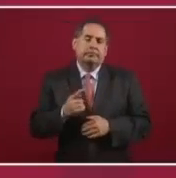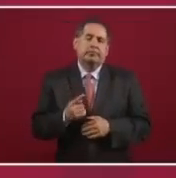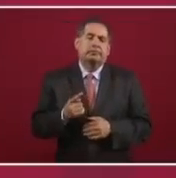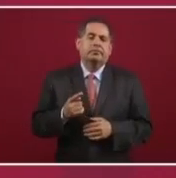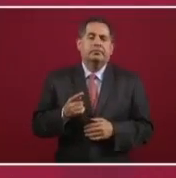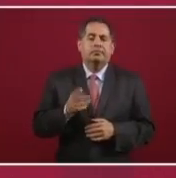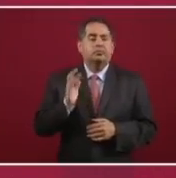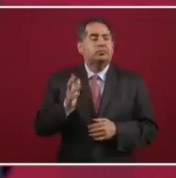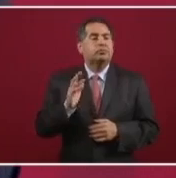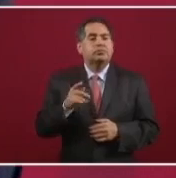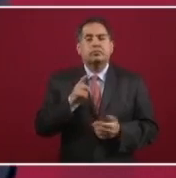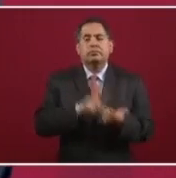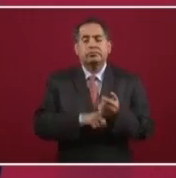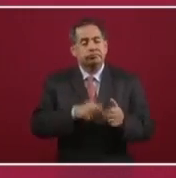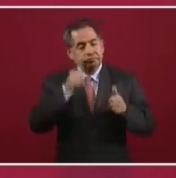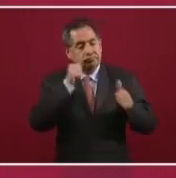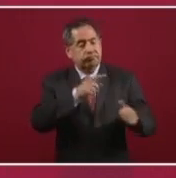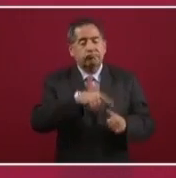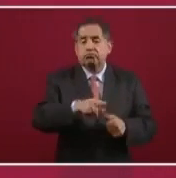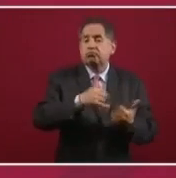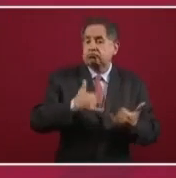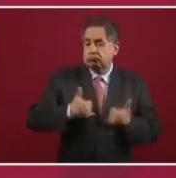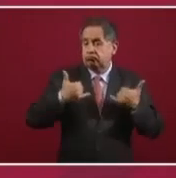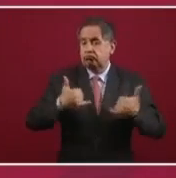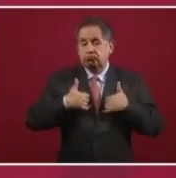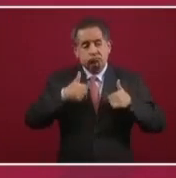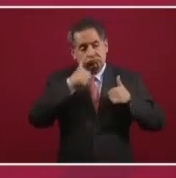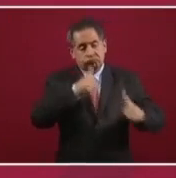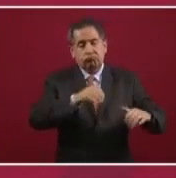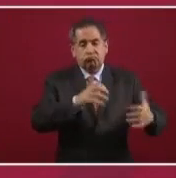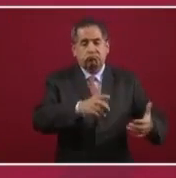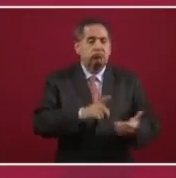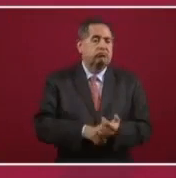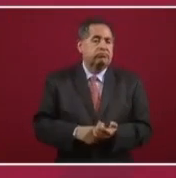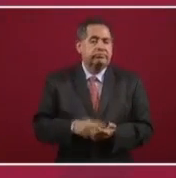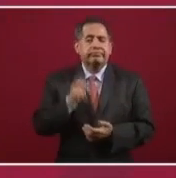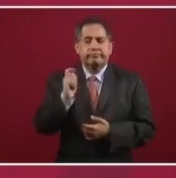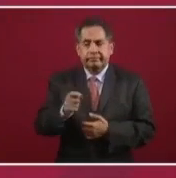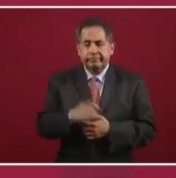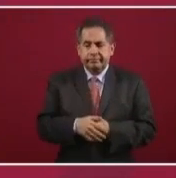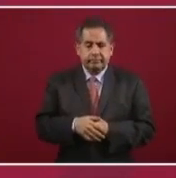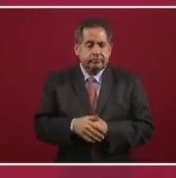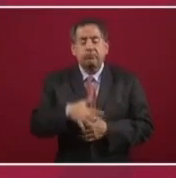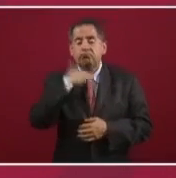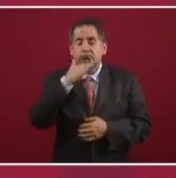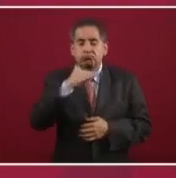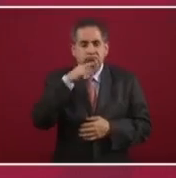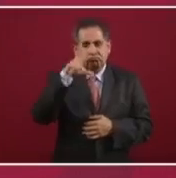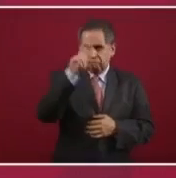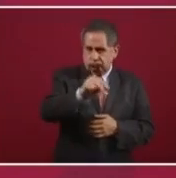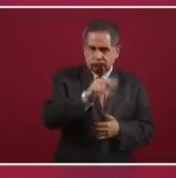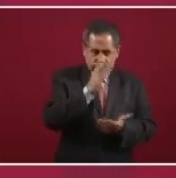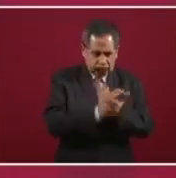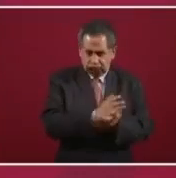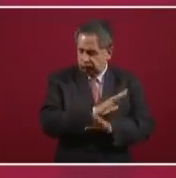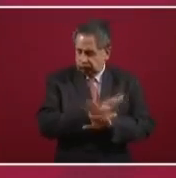porque se atiende a los jóvenes. Se avanza porque no se permite la corrupción,